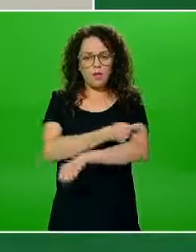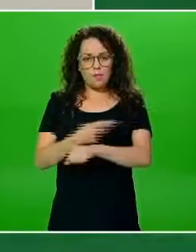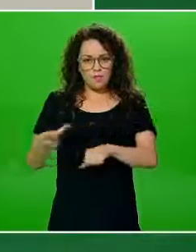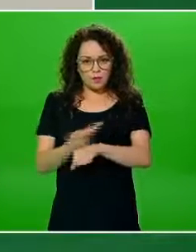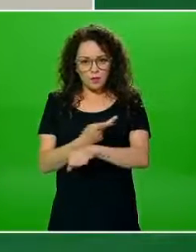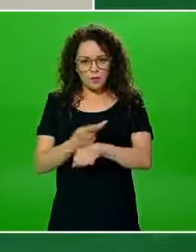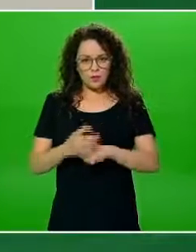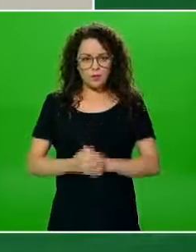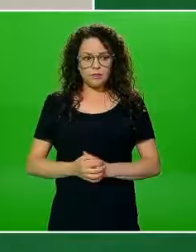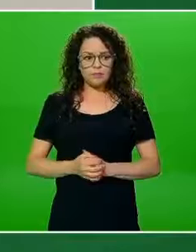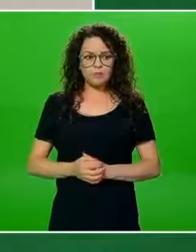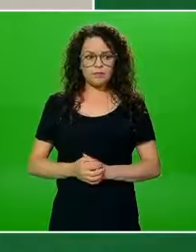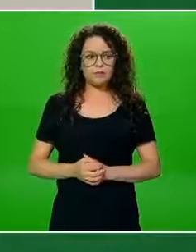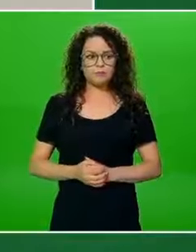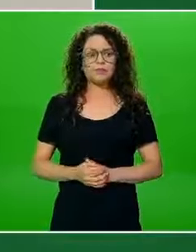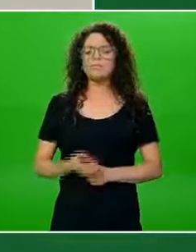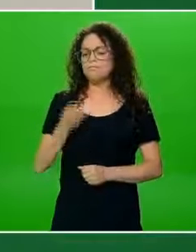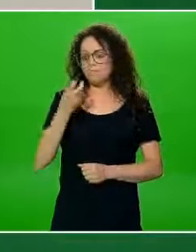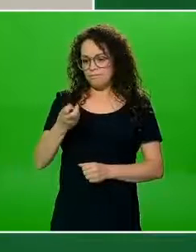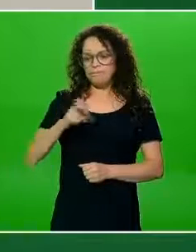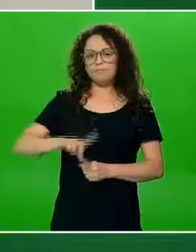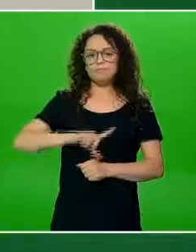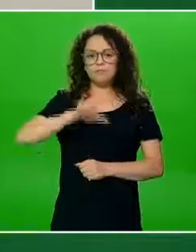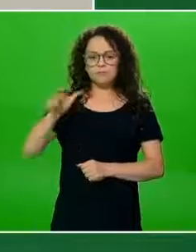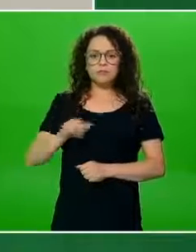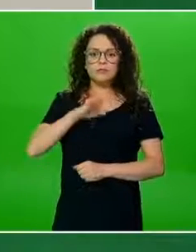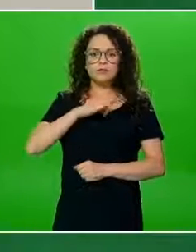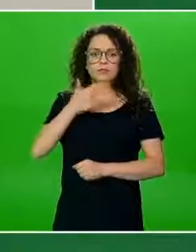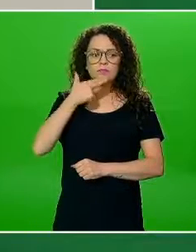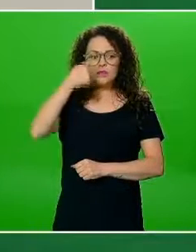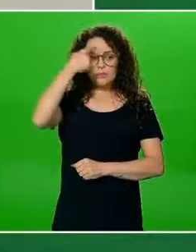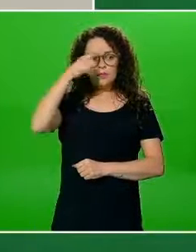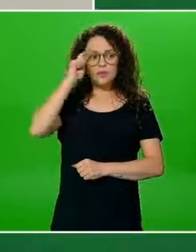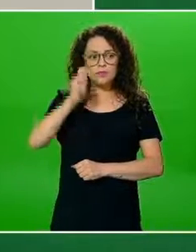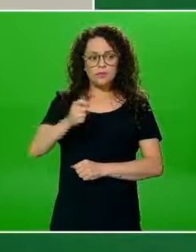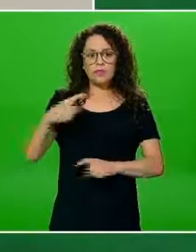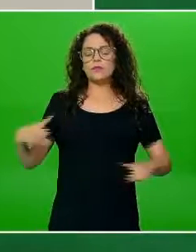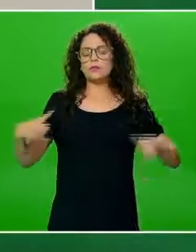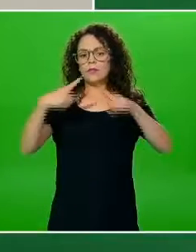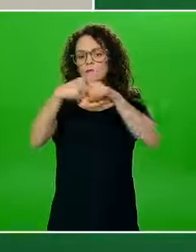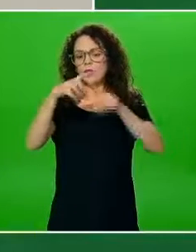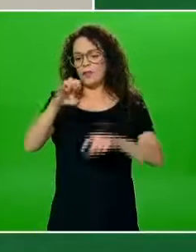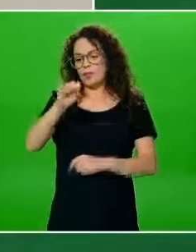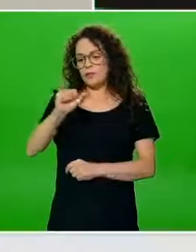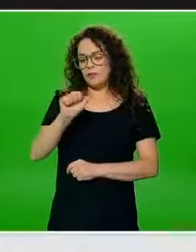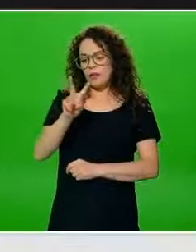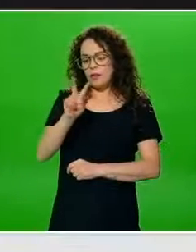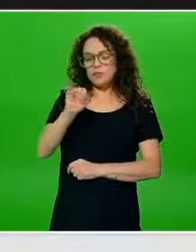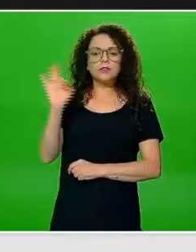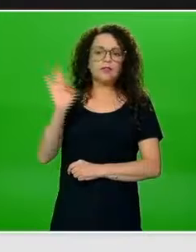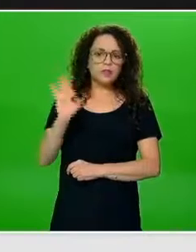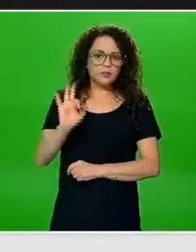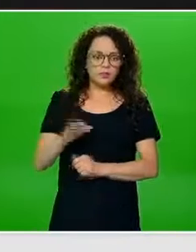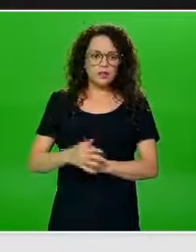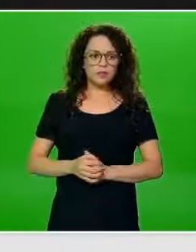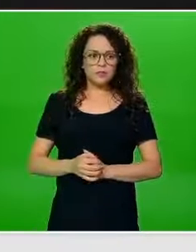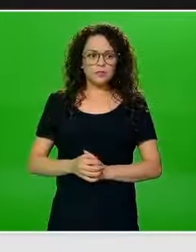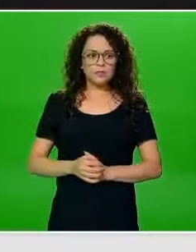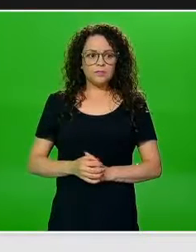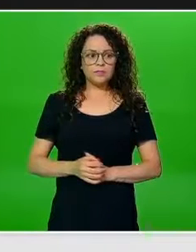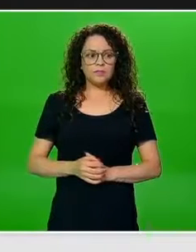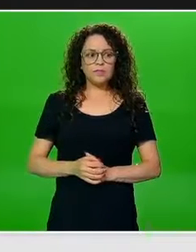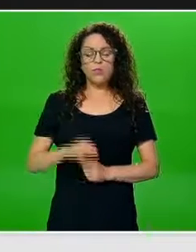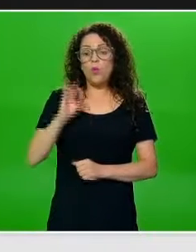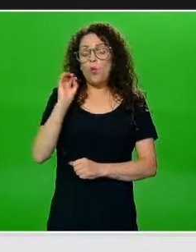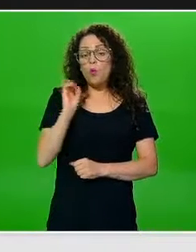viene después, que es precisamente la identificación, por ejemplo, de un evento supuestamente atribuible a vacunación, o de si esa persona en